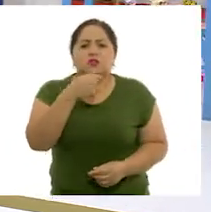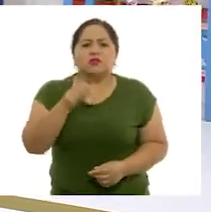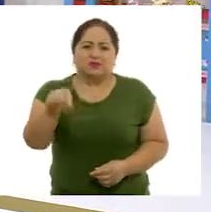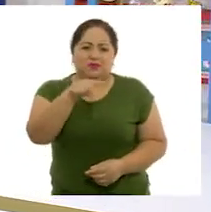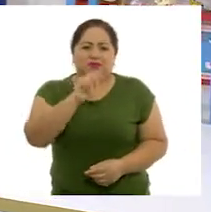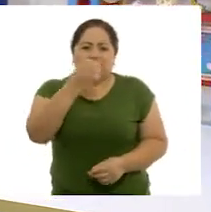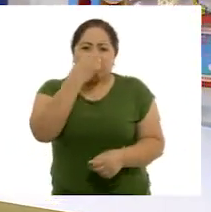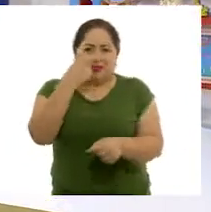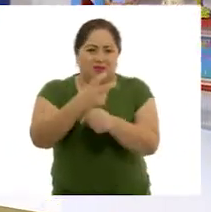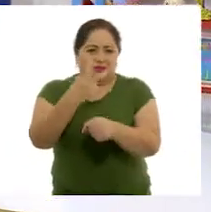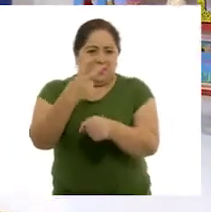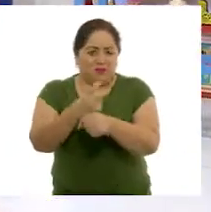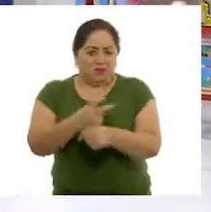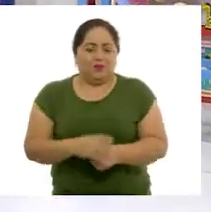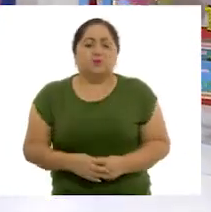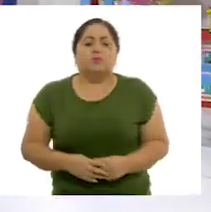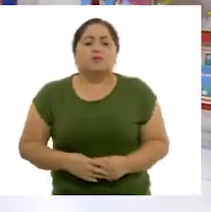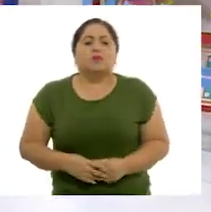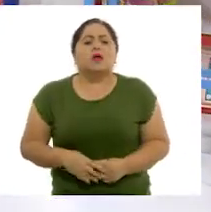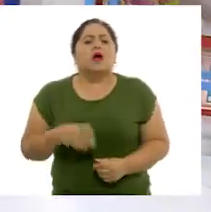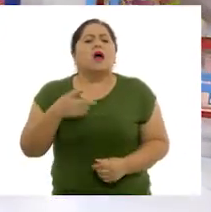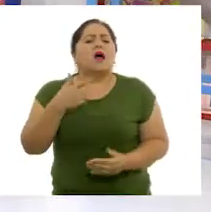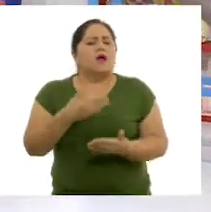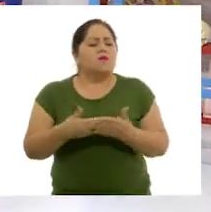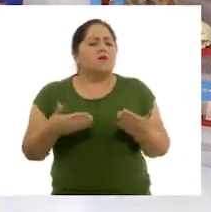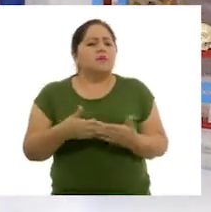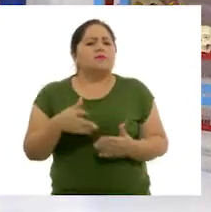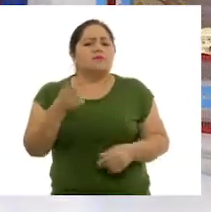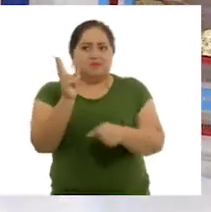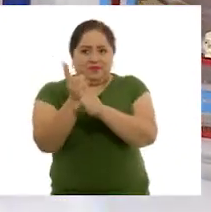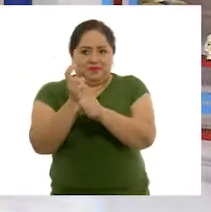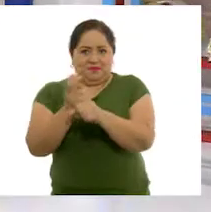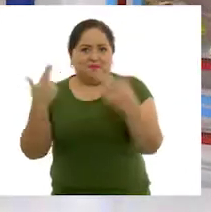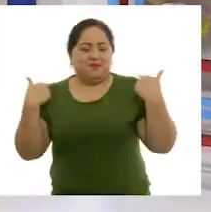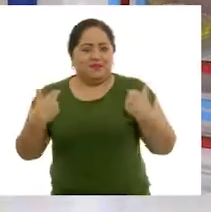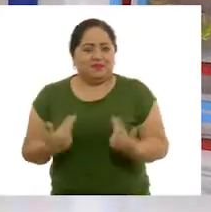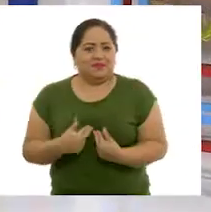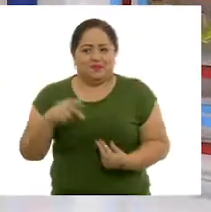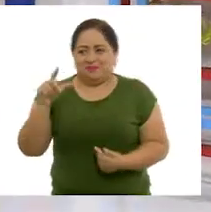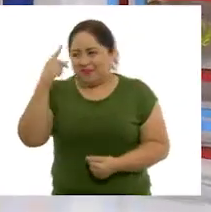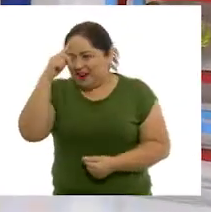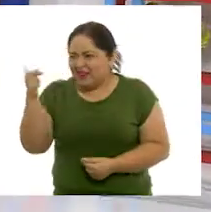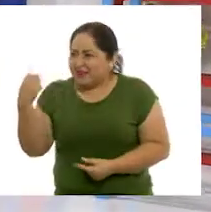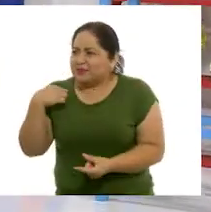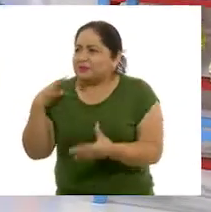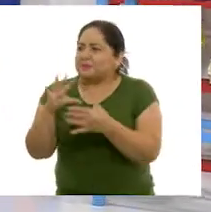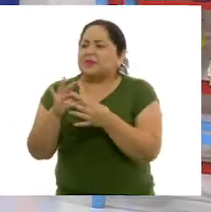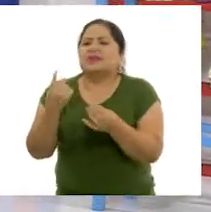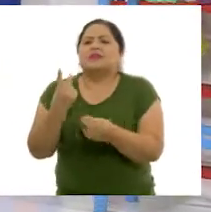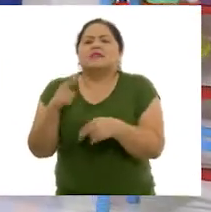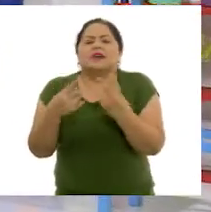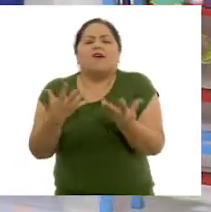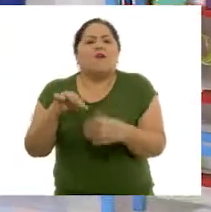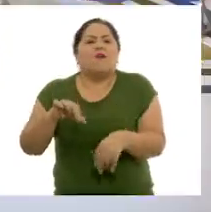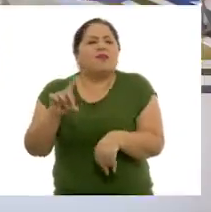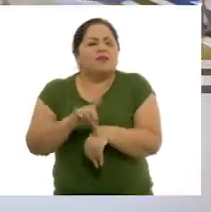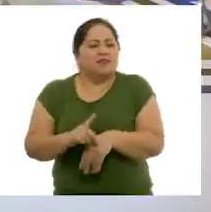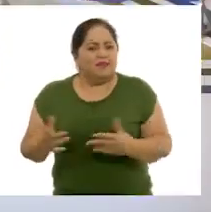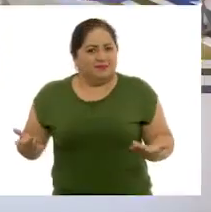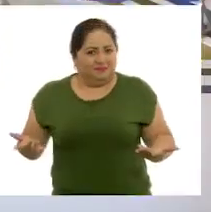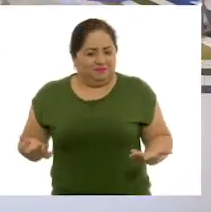segundo grado de primaria. ¿Y qué les parece si invitamos al maestro Lalo para que nos explique qué vamos a hacer el día de hoy? Hola,